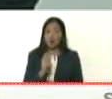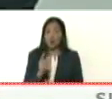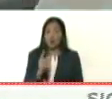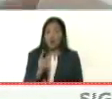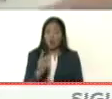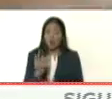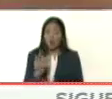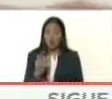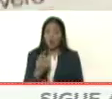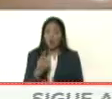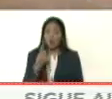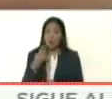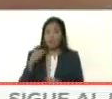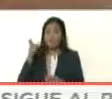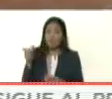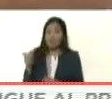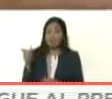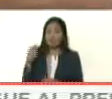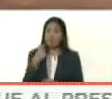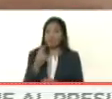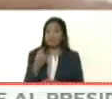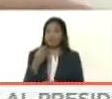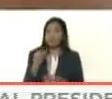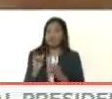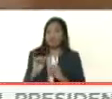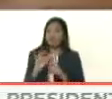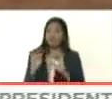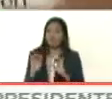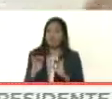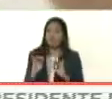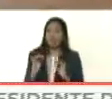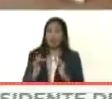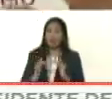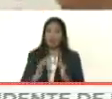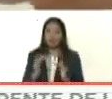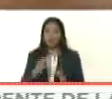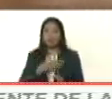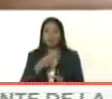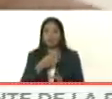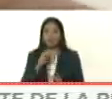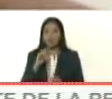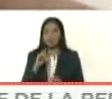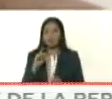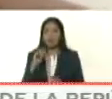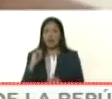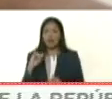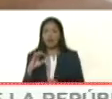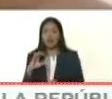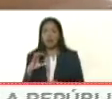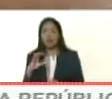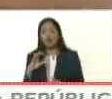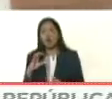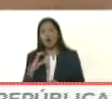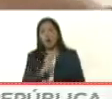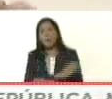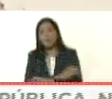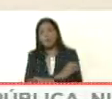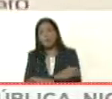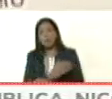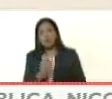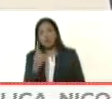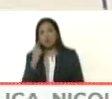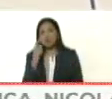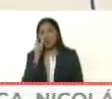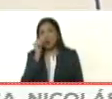un influencer, como dicen ellos, en las redes sociales de oposición, muy de oposición, llamado Alec Boyd, que